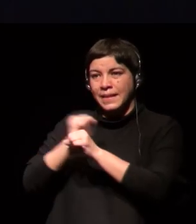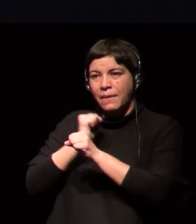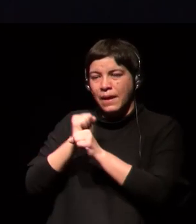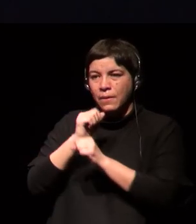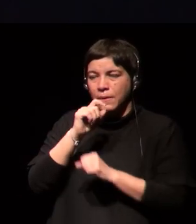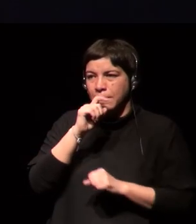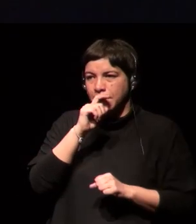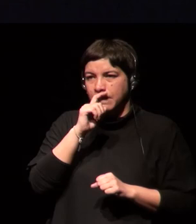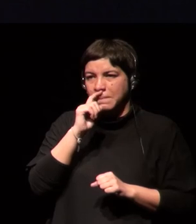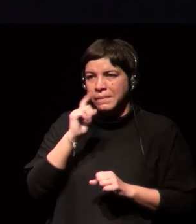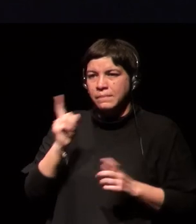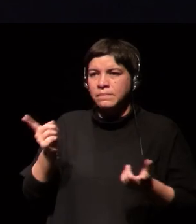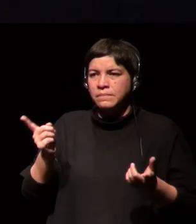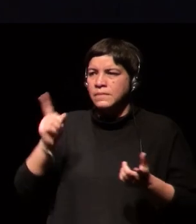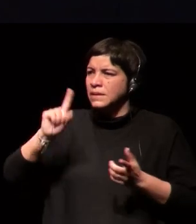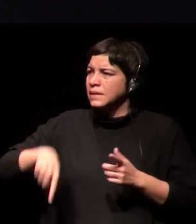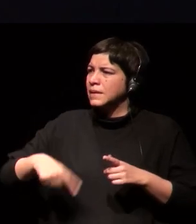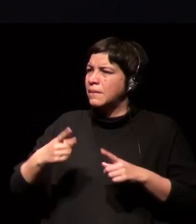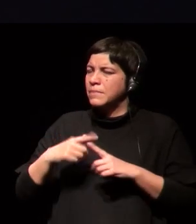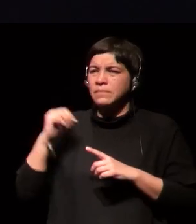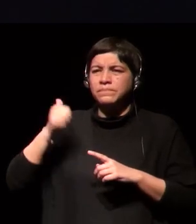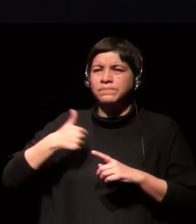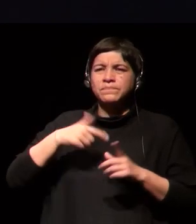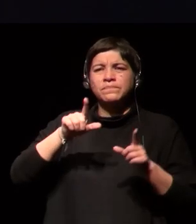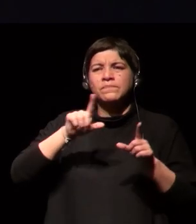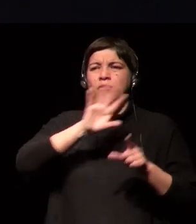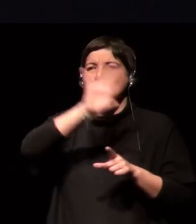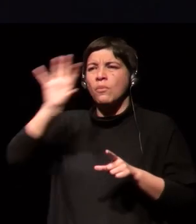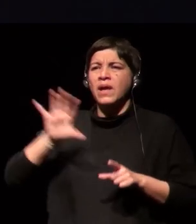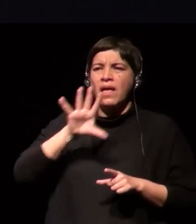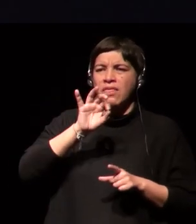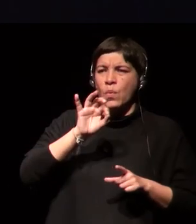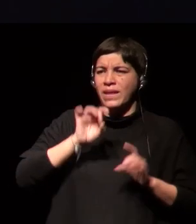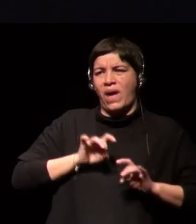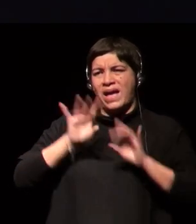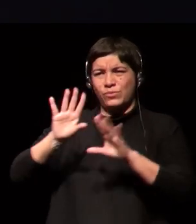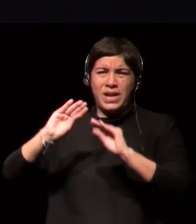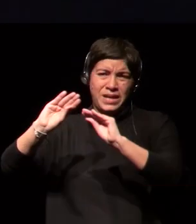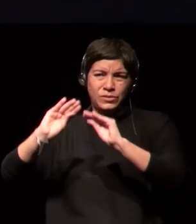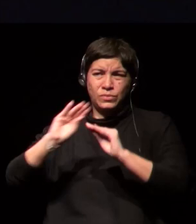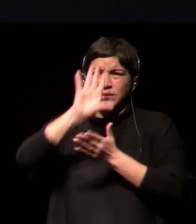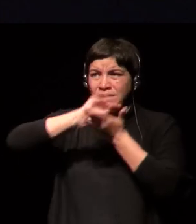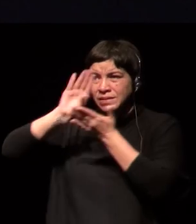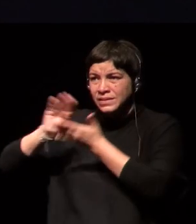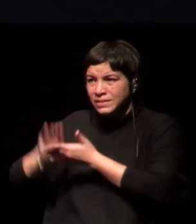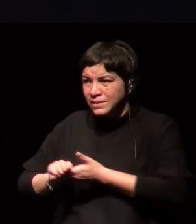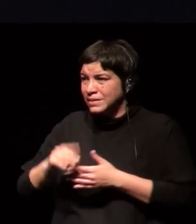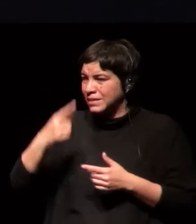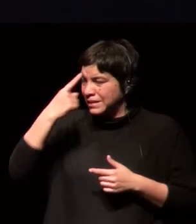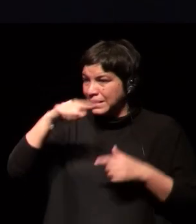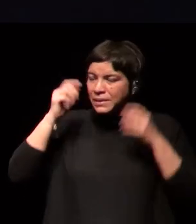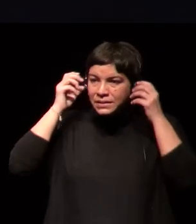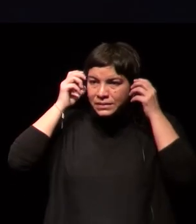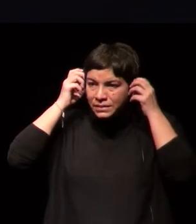de 50 comunidades en toda Australia. Bueno, sabéis por la información que os han entregado que es el cofundador de